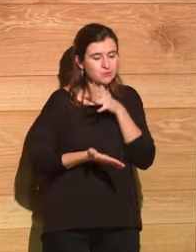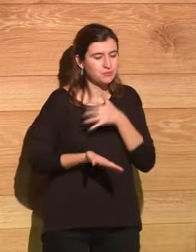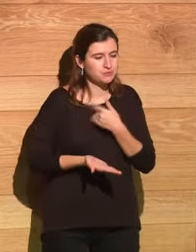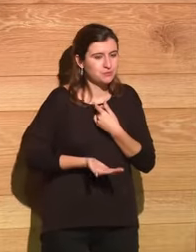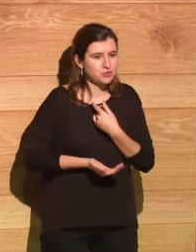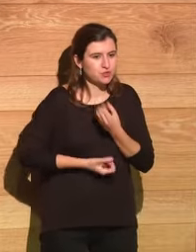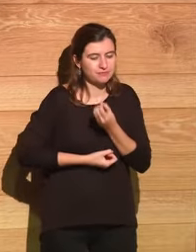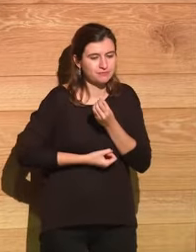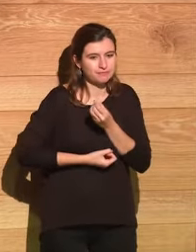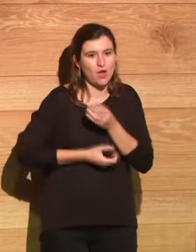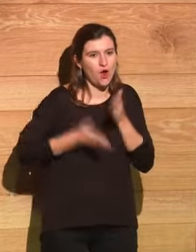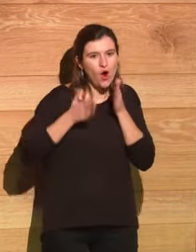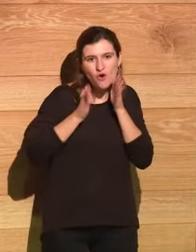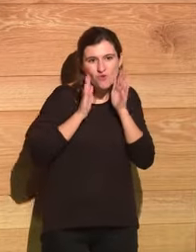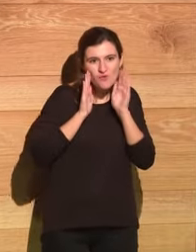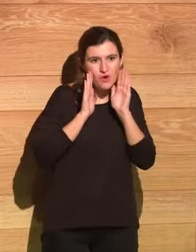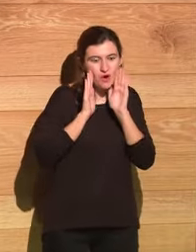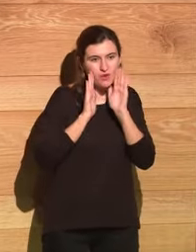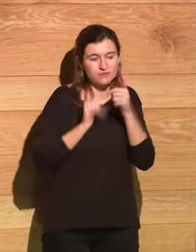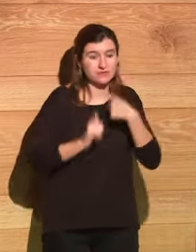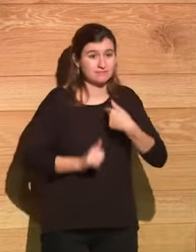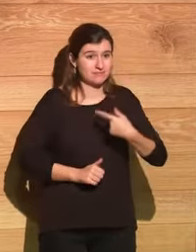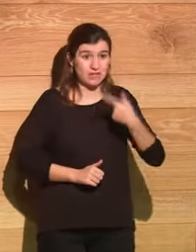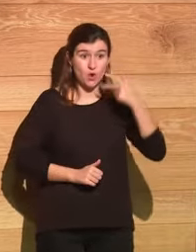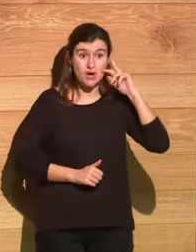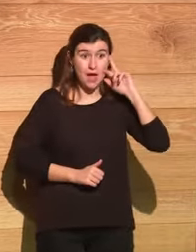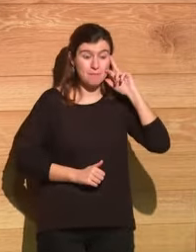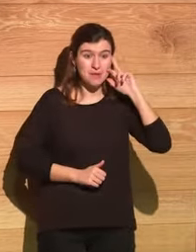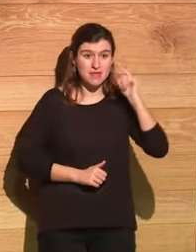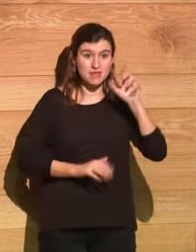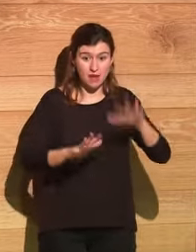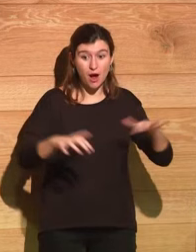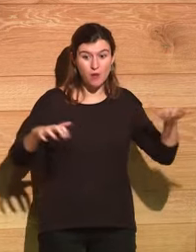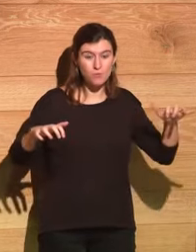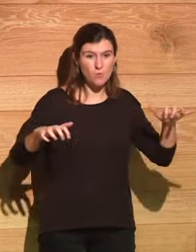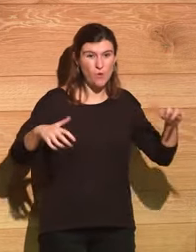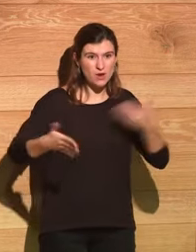confesar, y probablemente es una experiencia que comparto con muchos de los que estamos aquí,